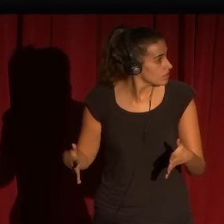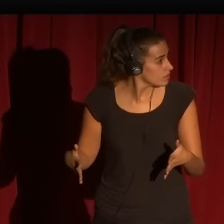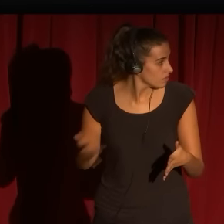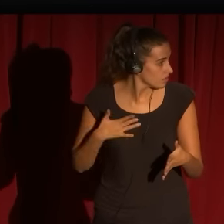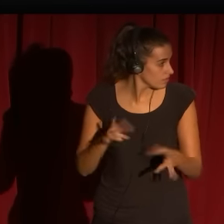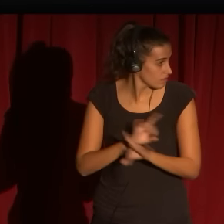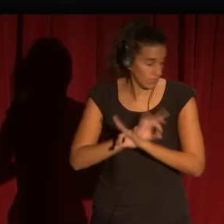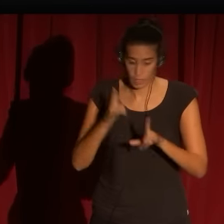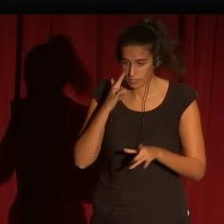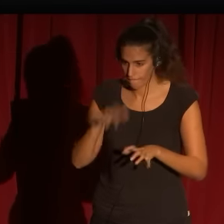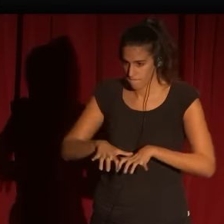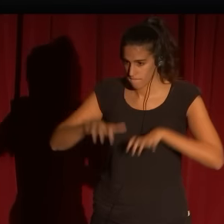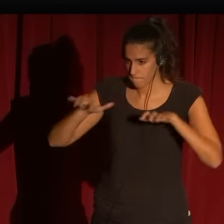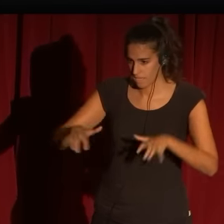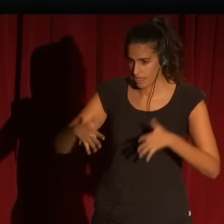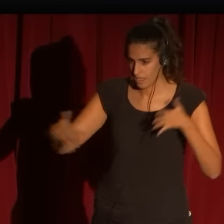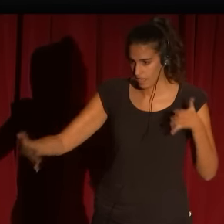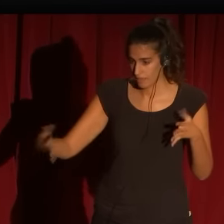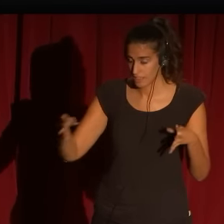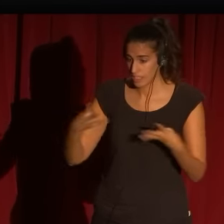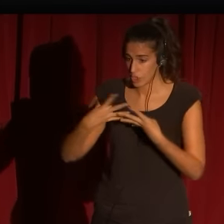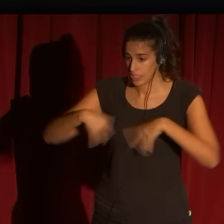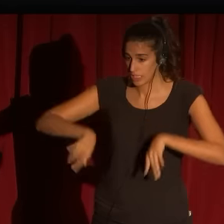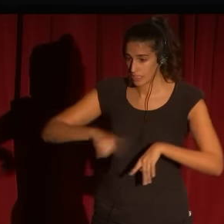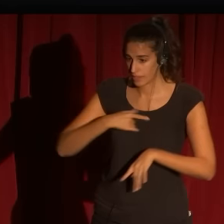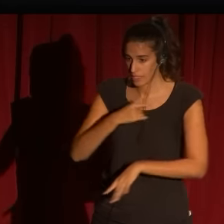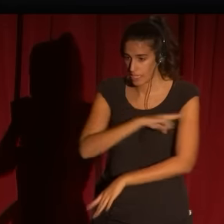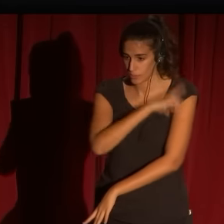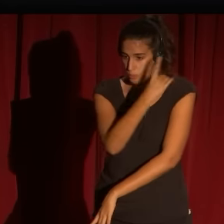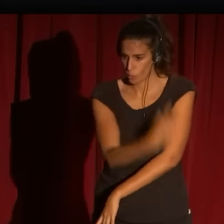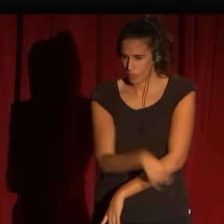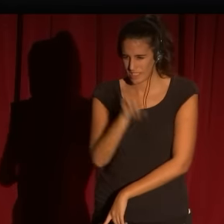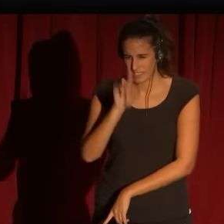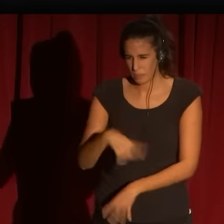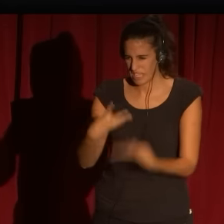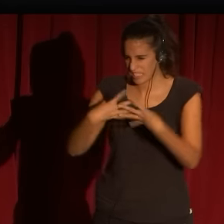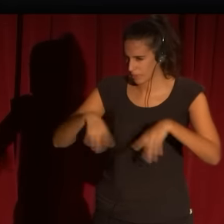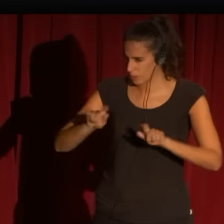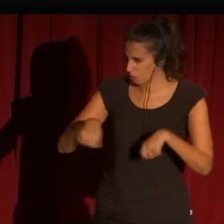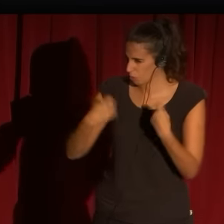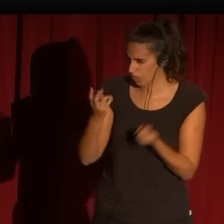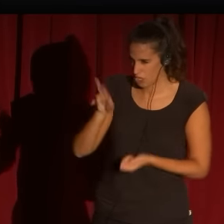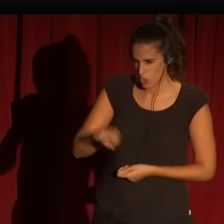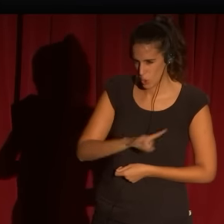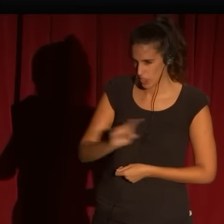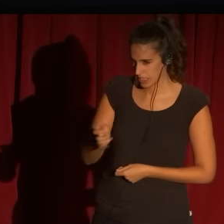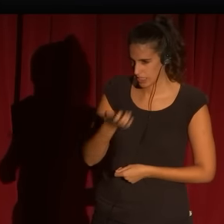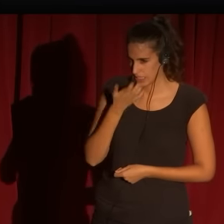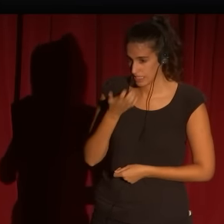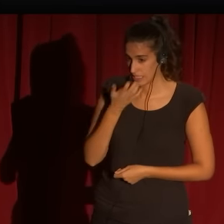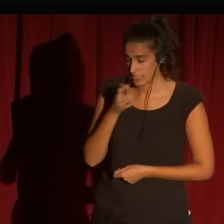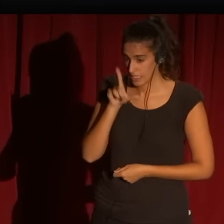muy claramente y el esquema del dibujo que forma su plumaje también es demasiado esquemático es muy poco natural para un cetrero mientras el pájaro de la